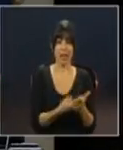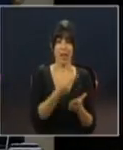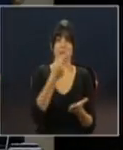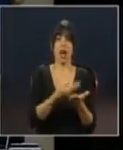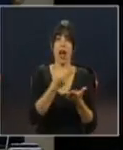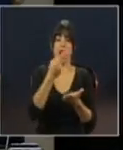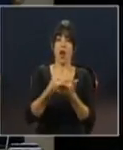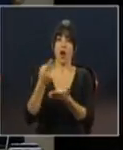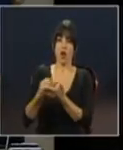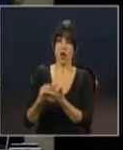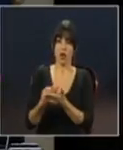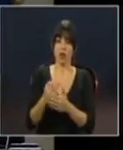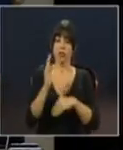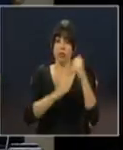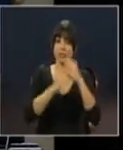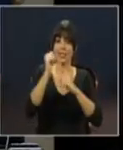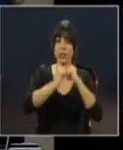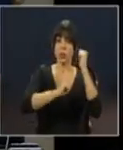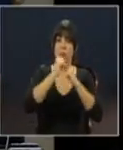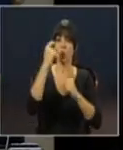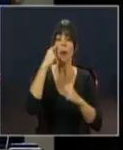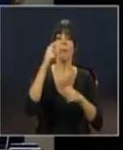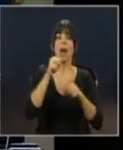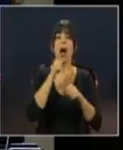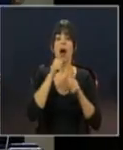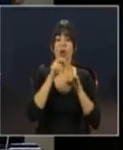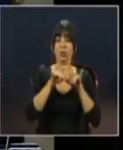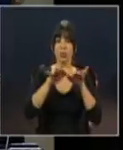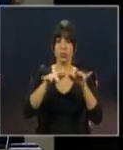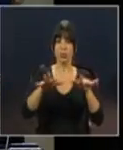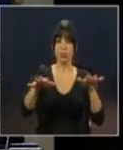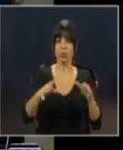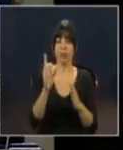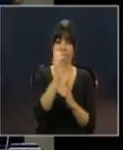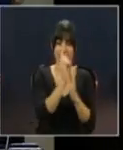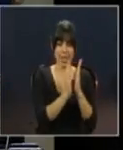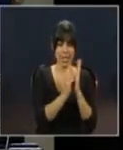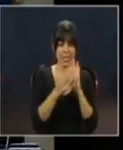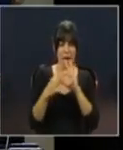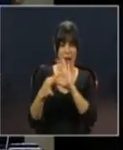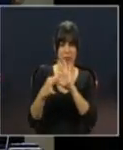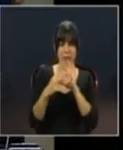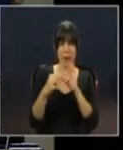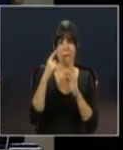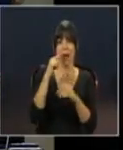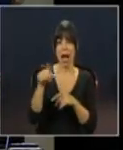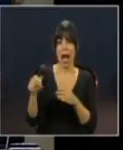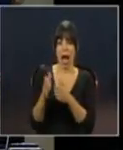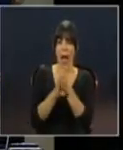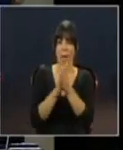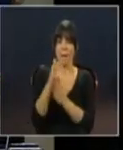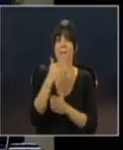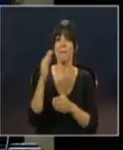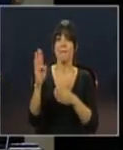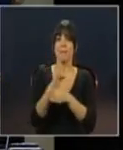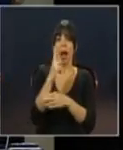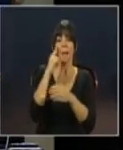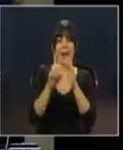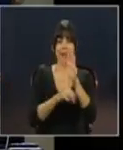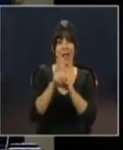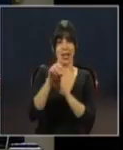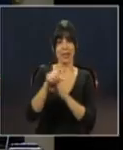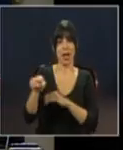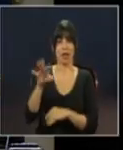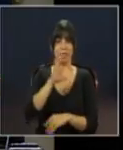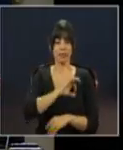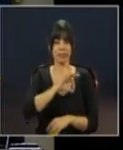agregado, construimos infraestructura para el riego, diseñamos vínculos para el aprovechamiento de banca para el desarrollo. Estamos avanzando